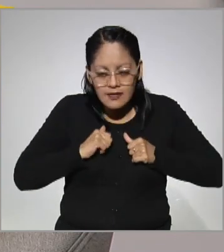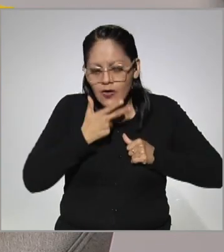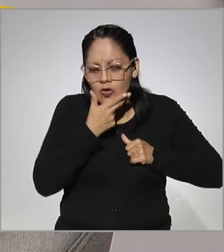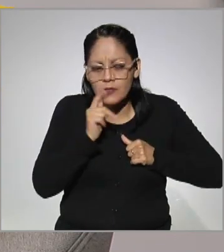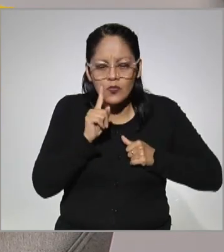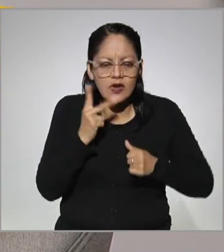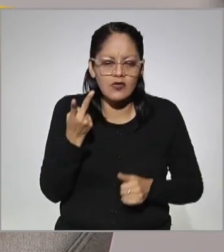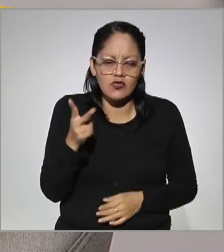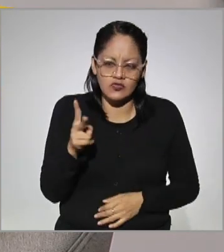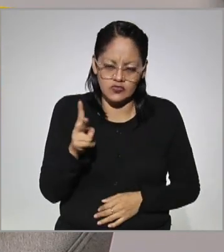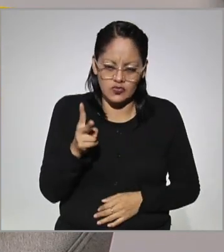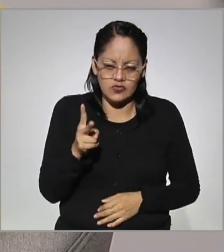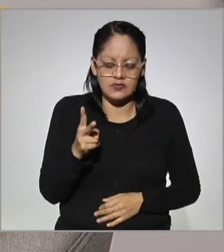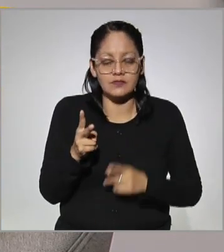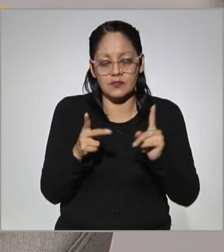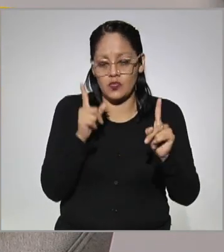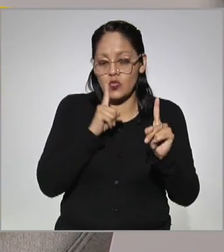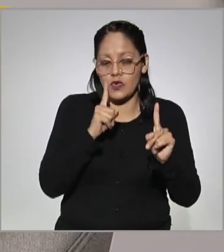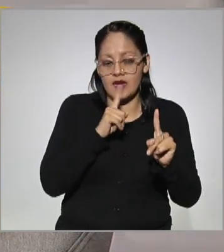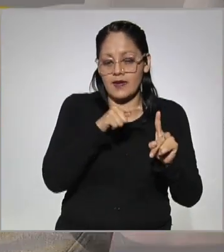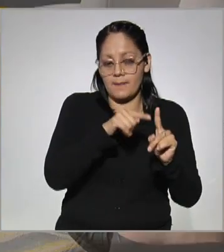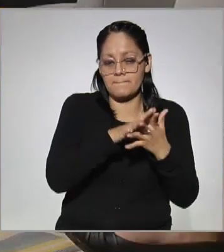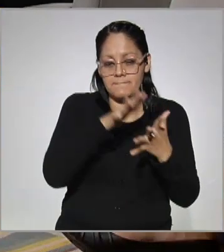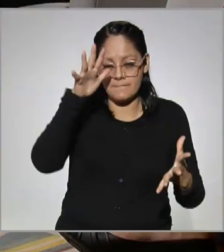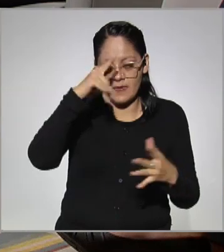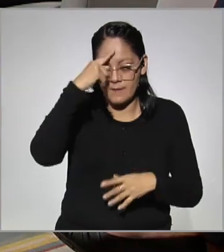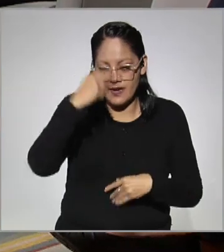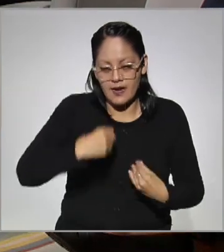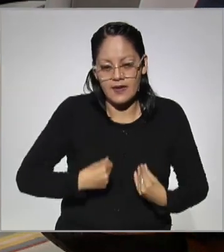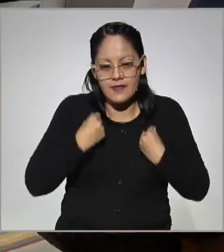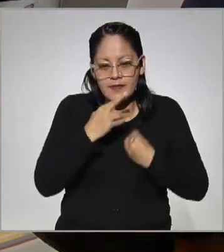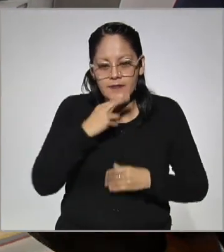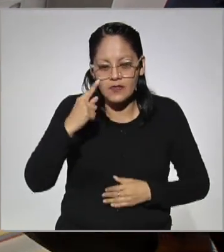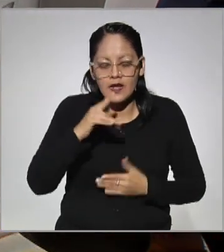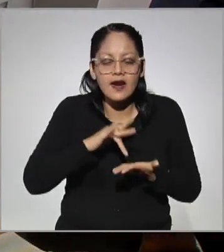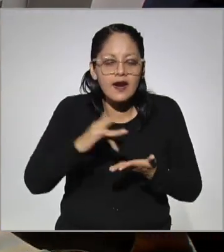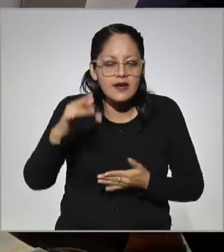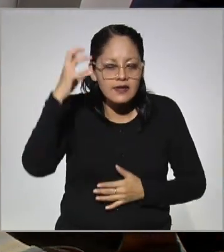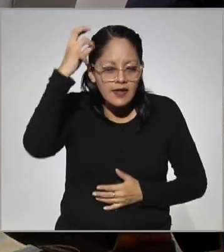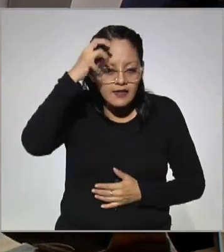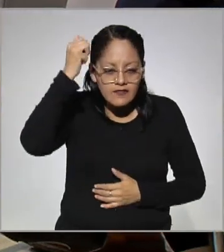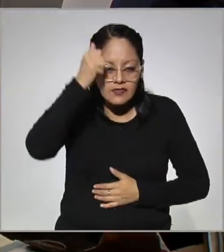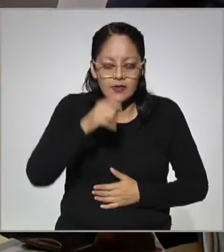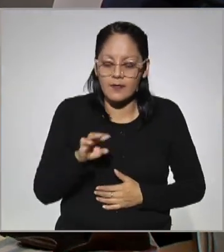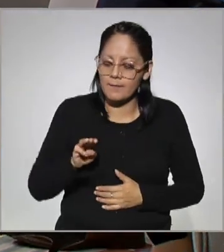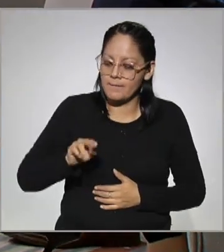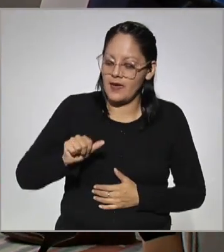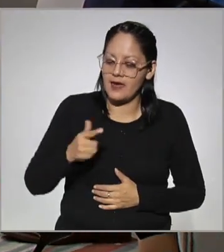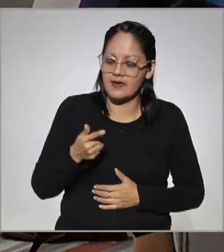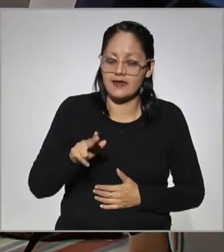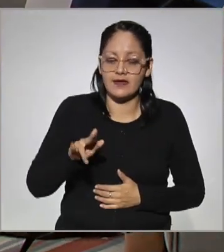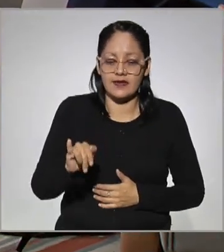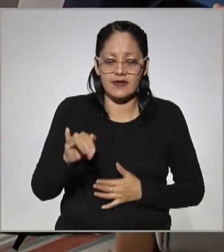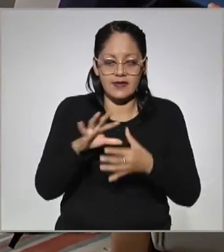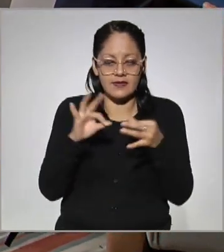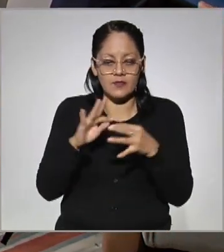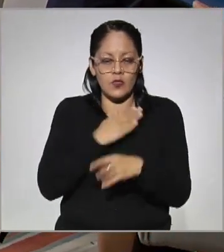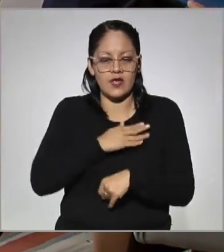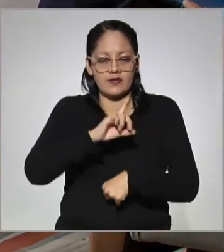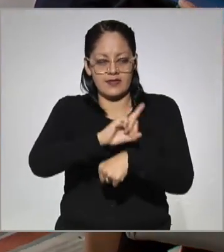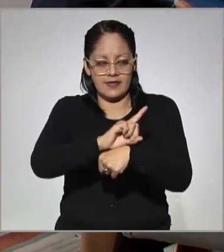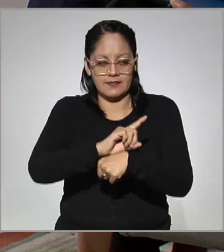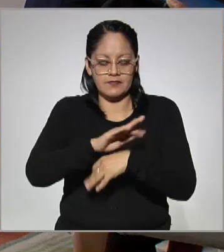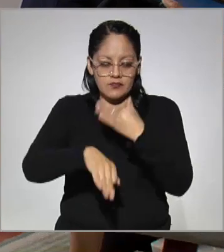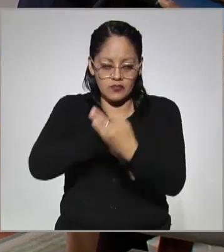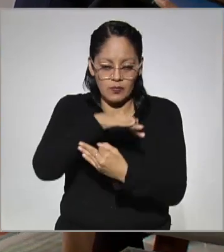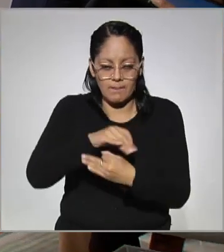mujeres. Esto en el caso de las mujeres, sobre todo para tener una buena vida. Gracias por la reflexión, Alex. Maggie Alamillo dice, buenos días a todos.